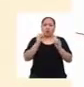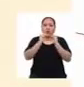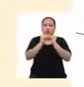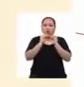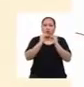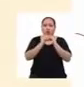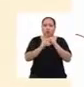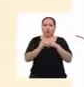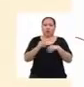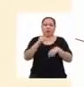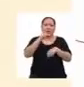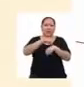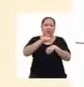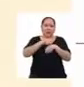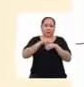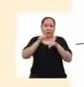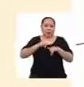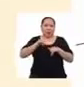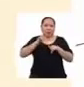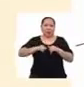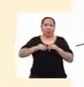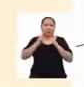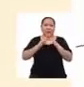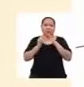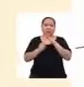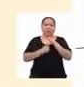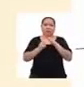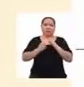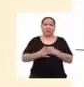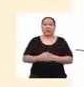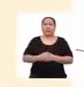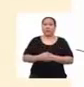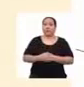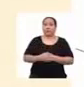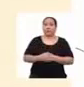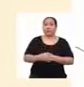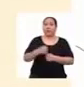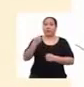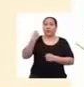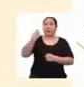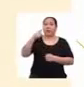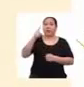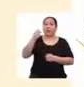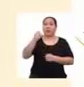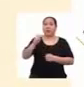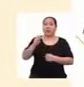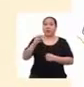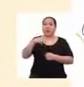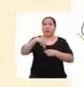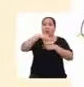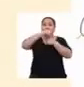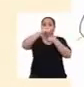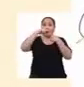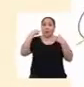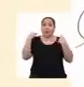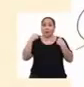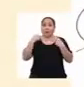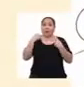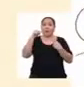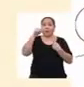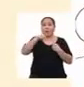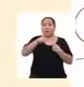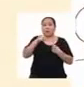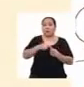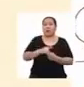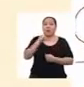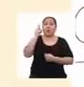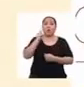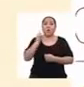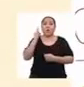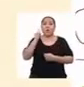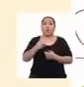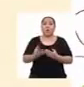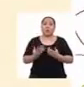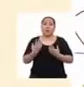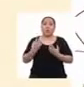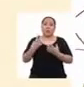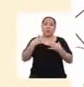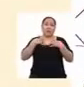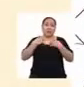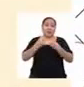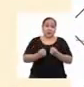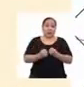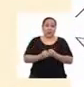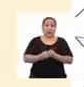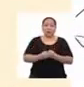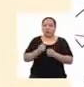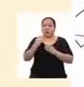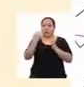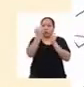situaciones de aislamiento. Desde el 11 de marzo, Se dispuso la emergencia sanitaria y se han tomado medidas para evitar